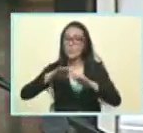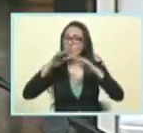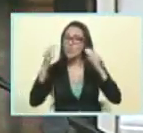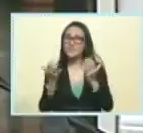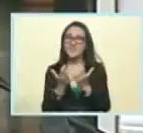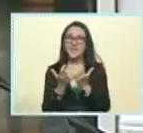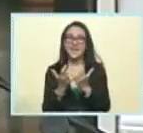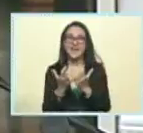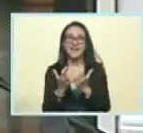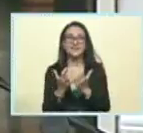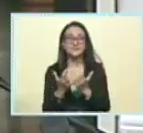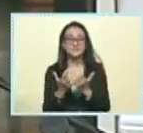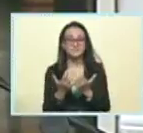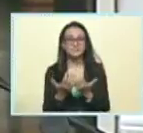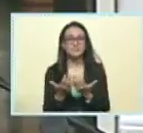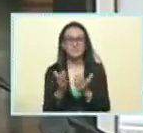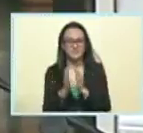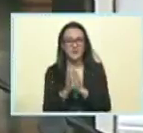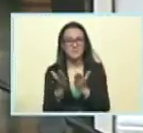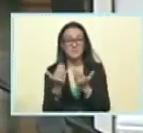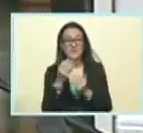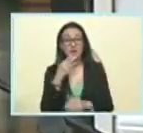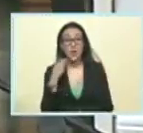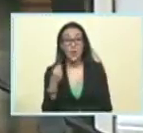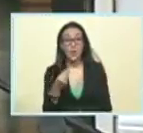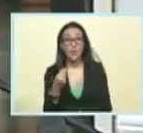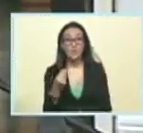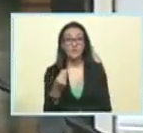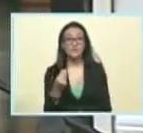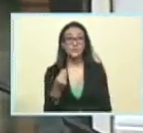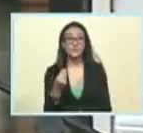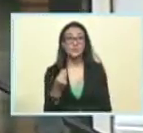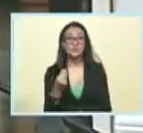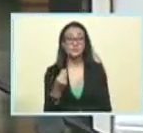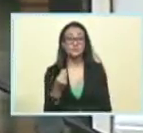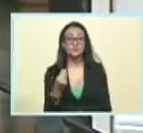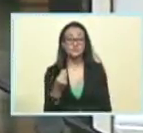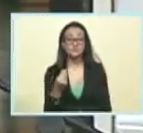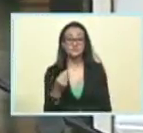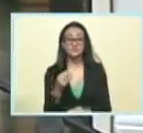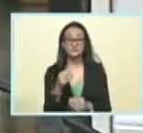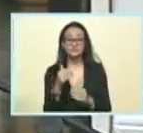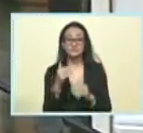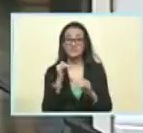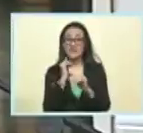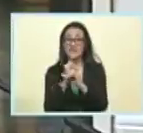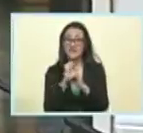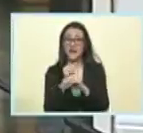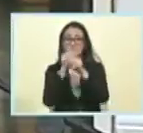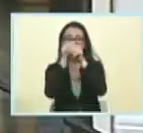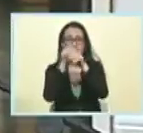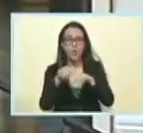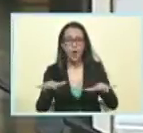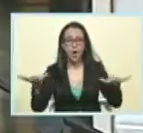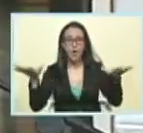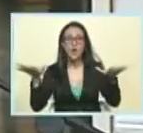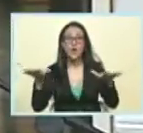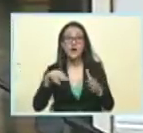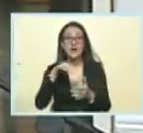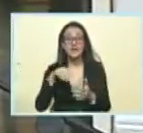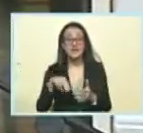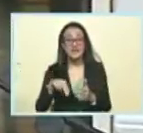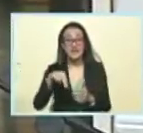mundial, y pedirle a la juventud, sobre todo, que a través de las redes sociales pongamos a correr el